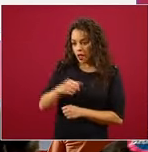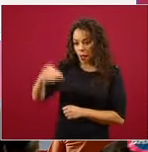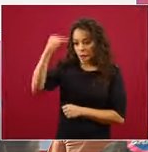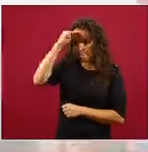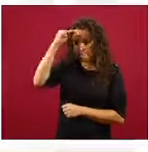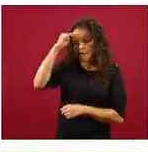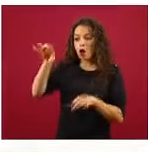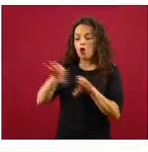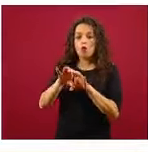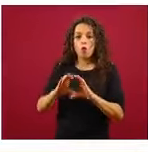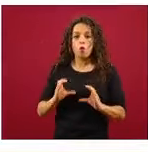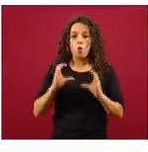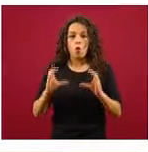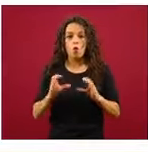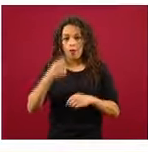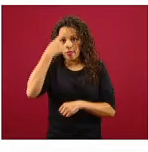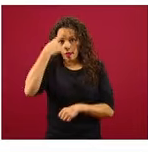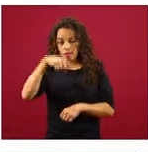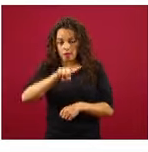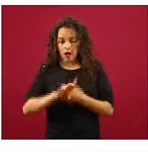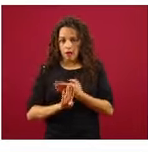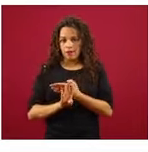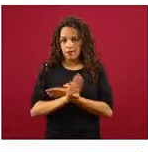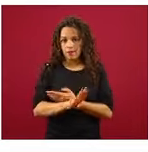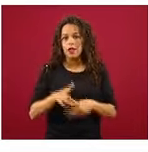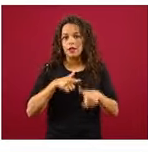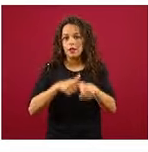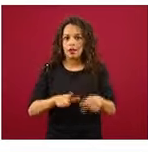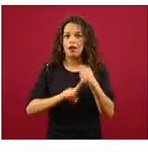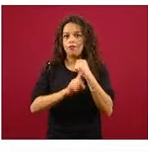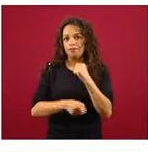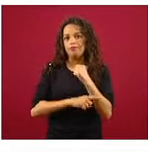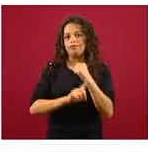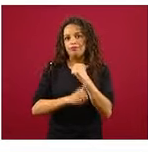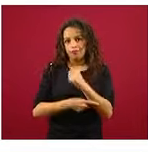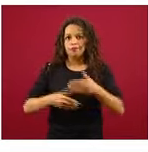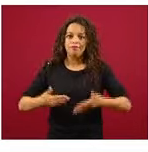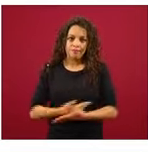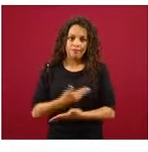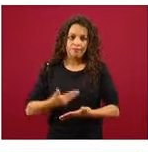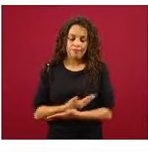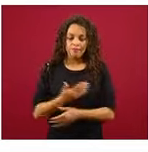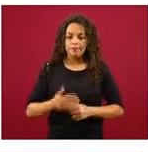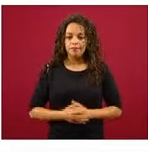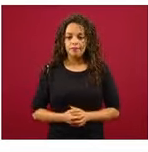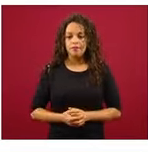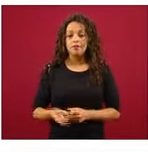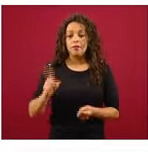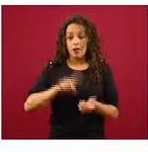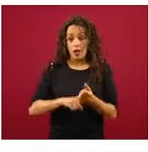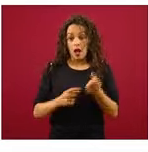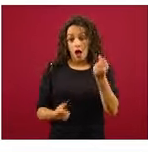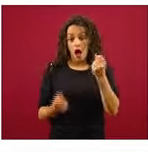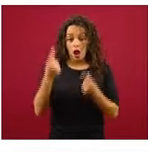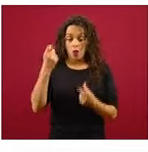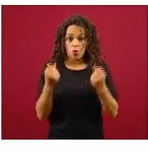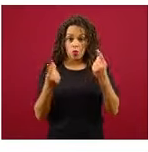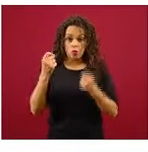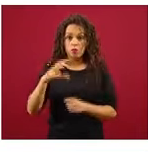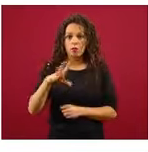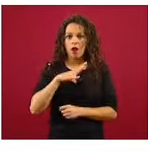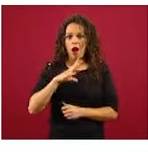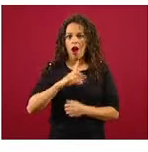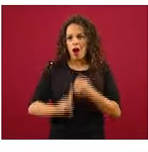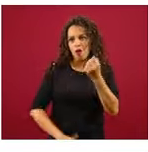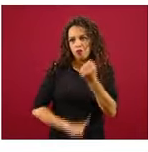evento obstétrico. Además, sabemos que algunos de estos métodos tienen efectos secundarios en algunas mujeres y